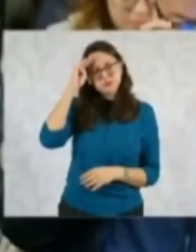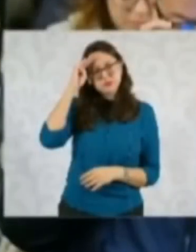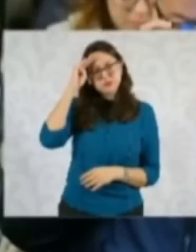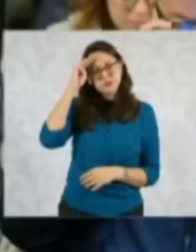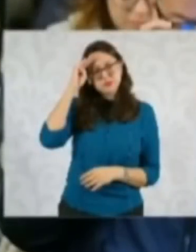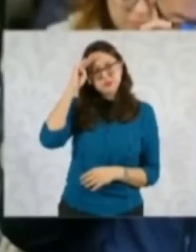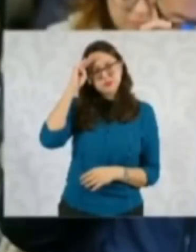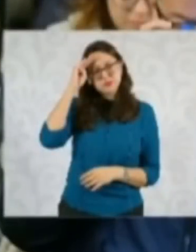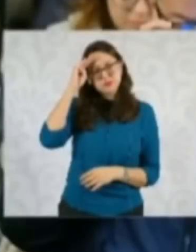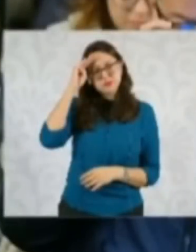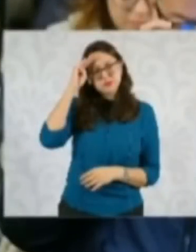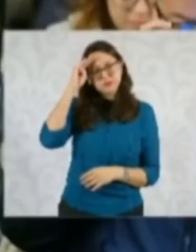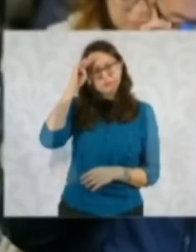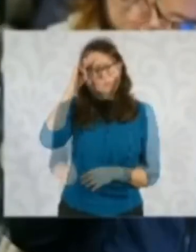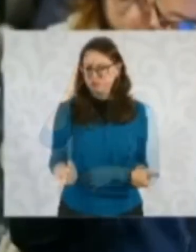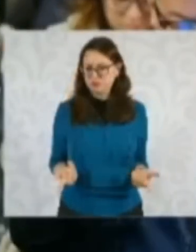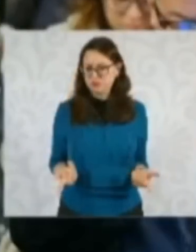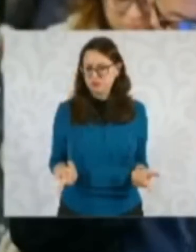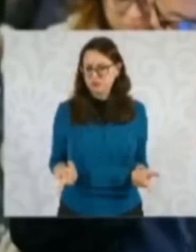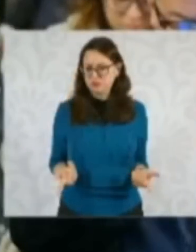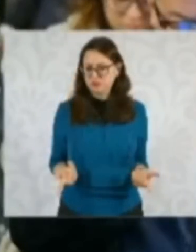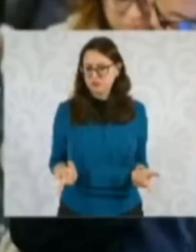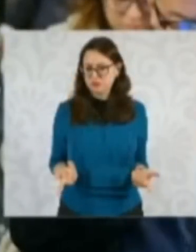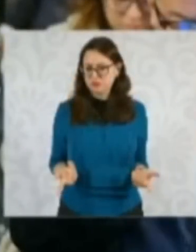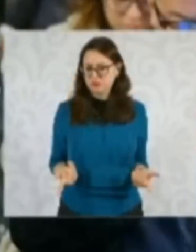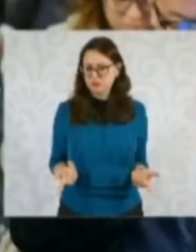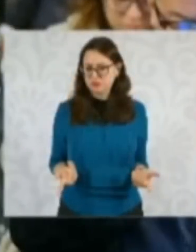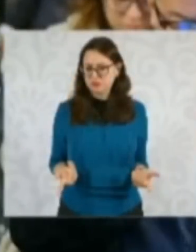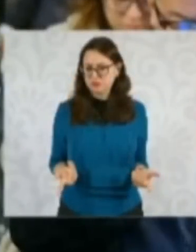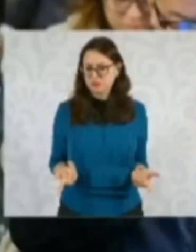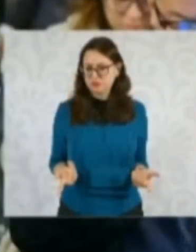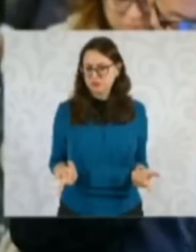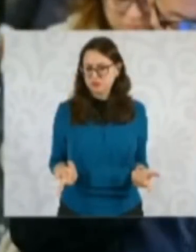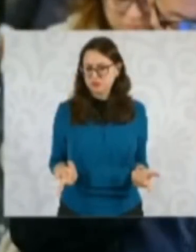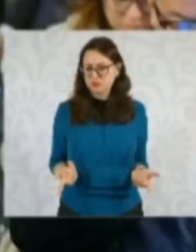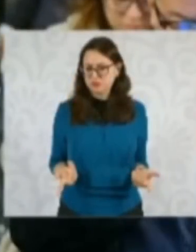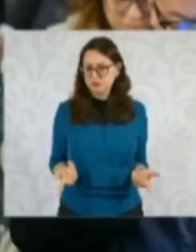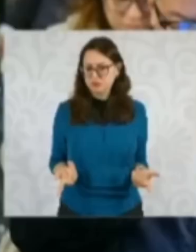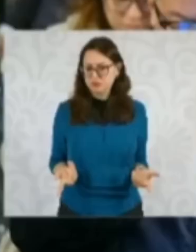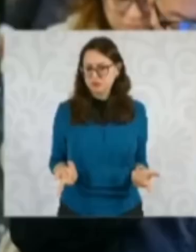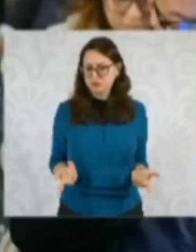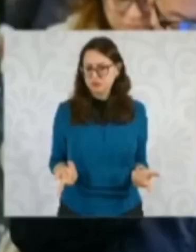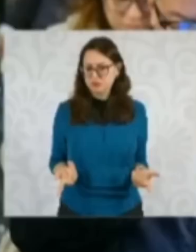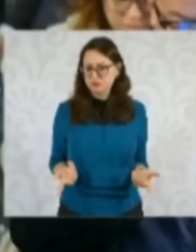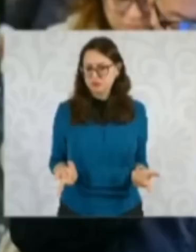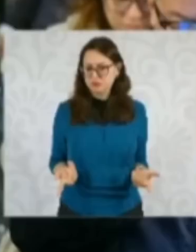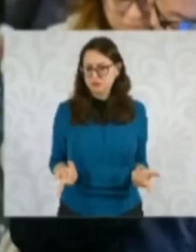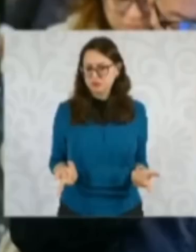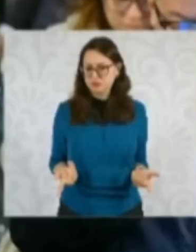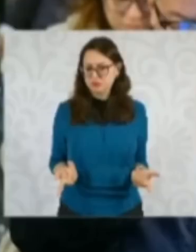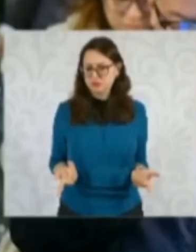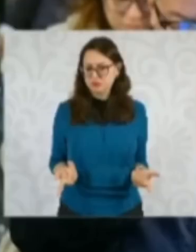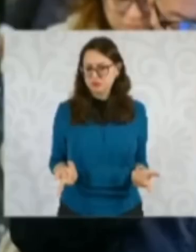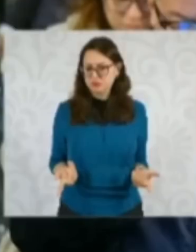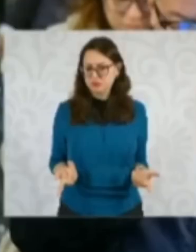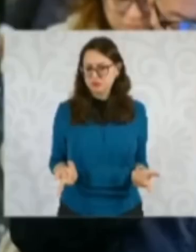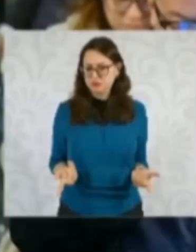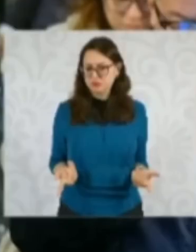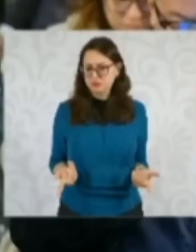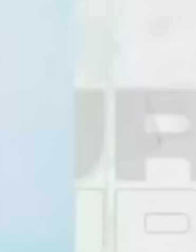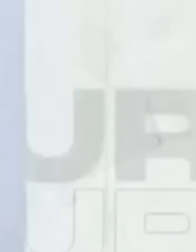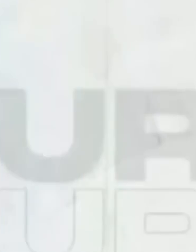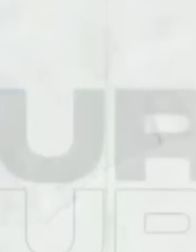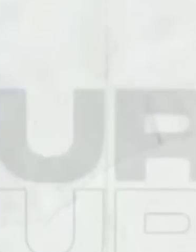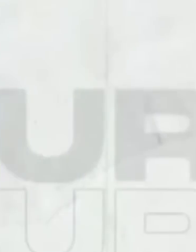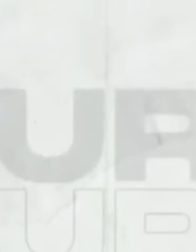Tan exasperantes. Y la doctora Claudia Sheinbaum, pues simple y sencillamente socrática, le pregunta a Reina Aide,